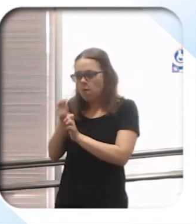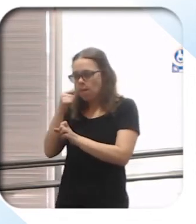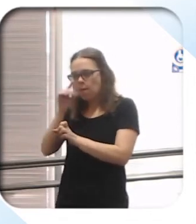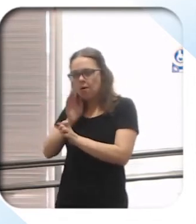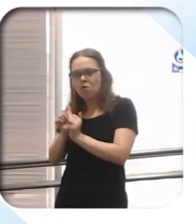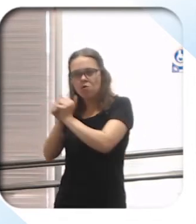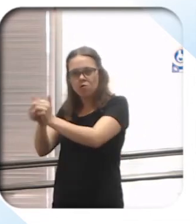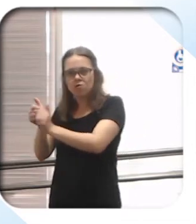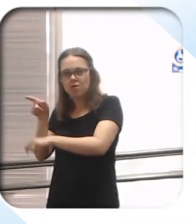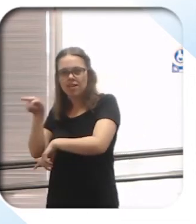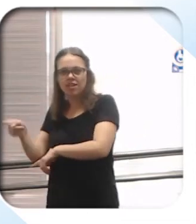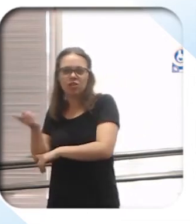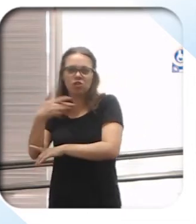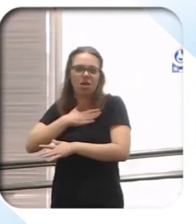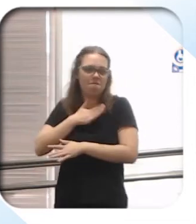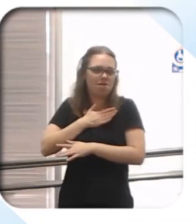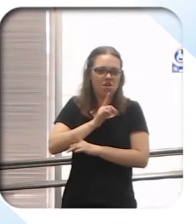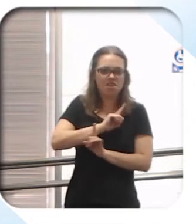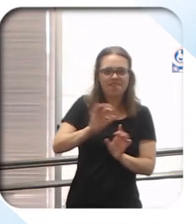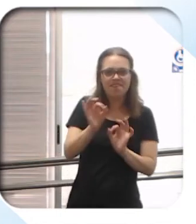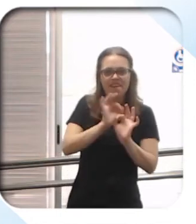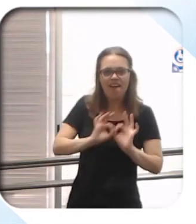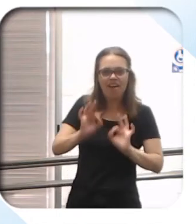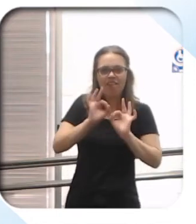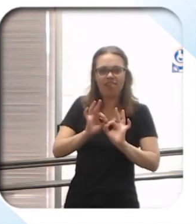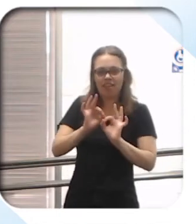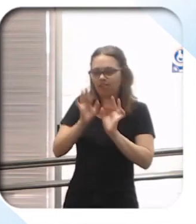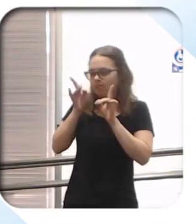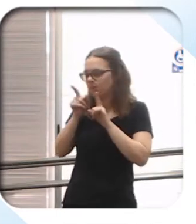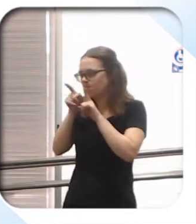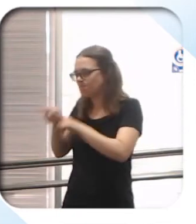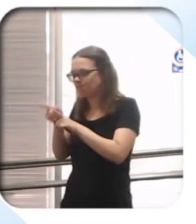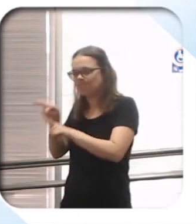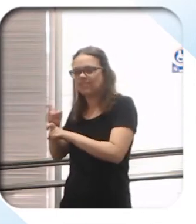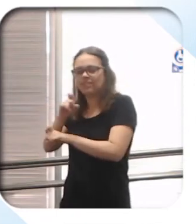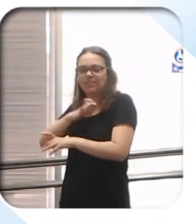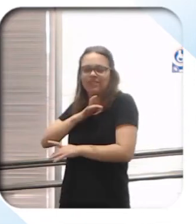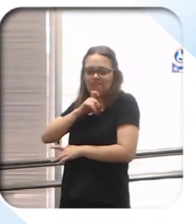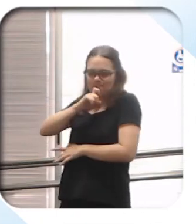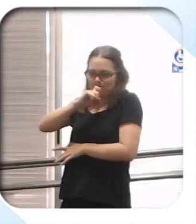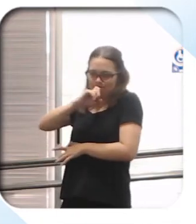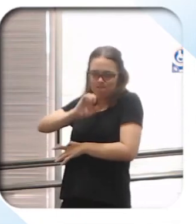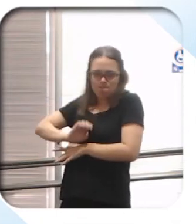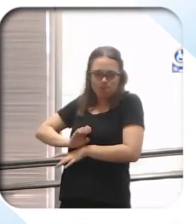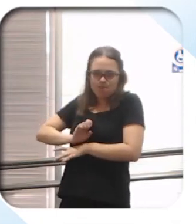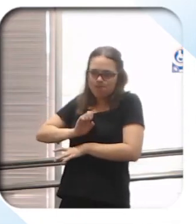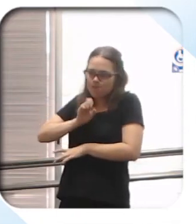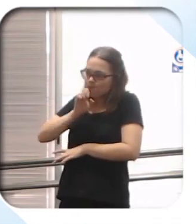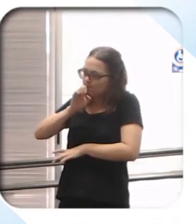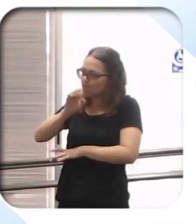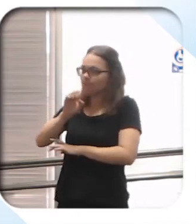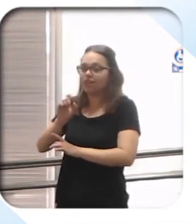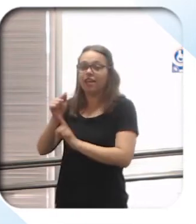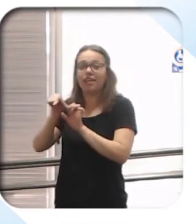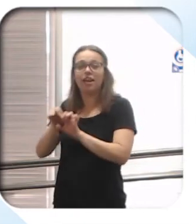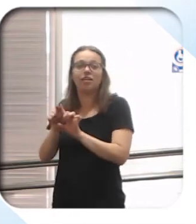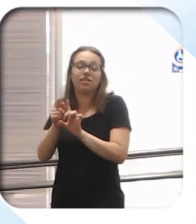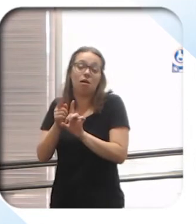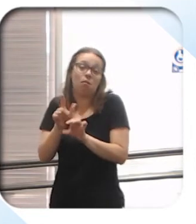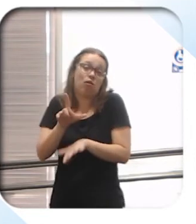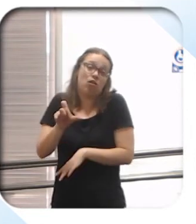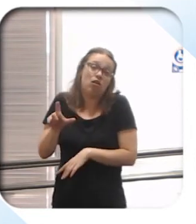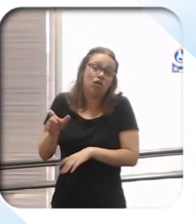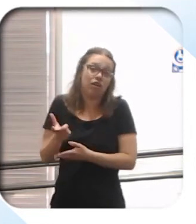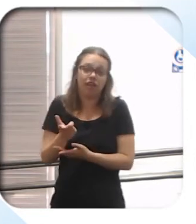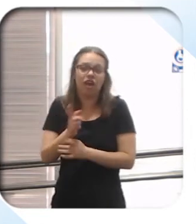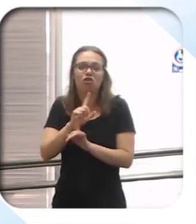espacio que no se ha logrado porque los padres han dedicado mucho tiempo a esa persona y poco a los hermanos, a veces por lógica, no